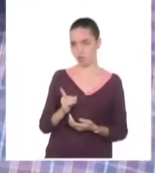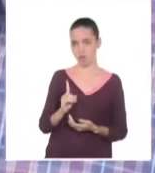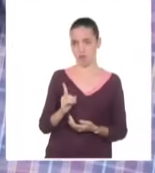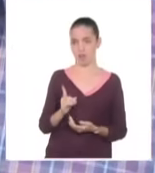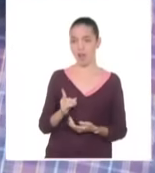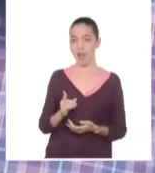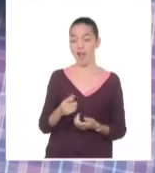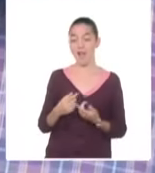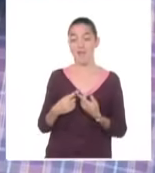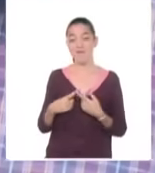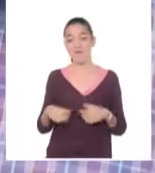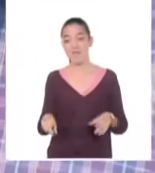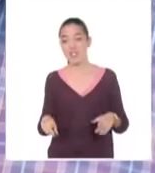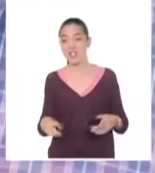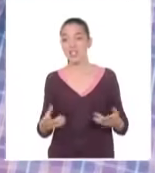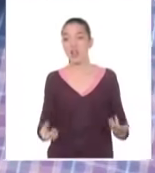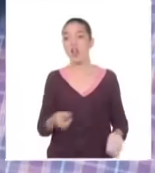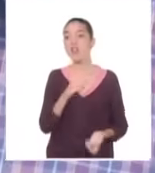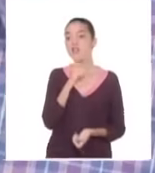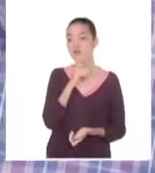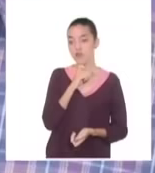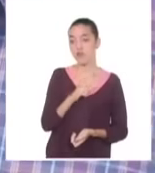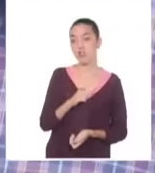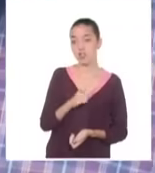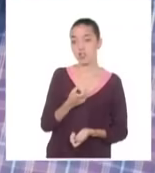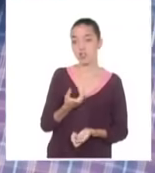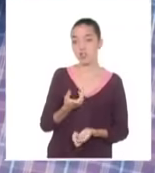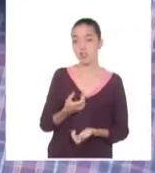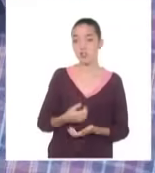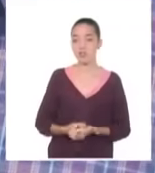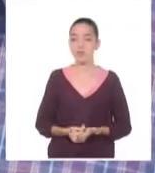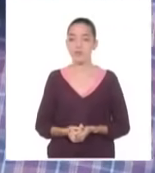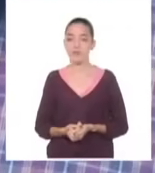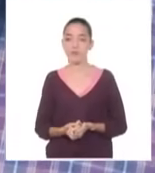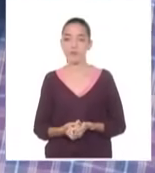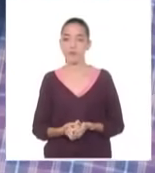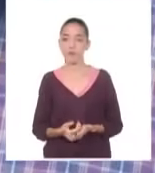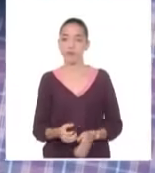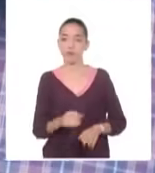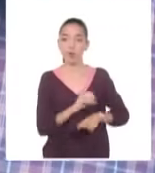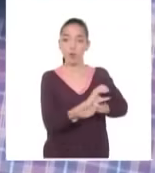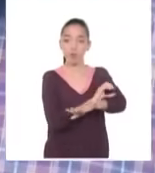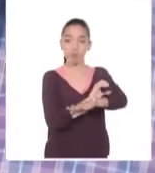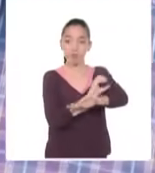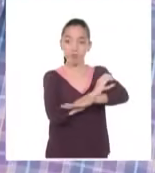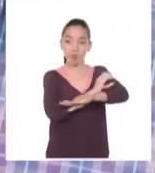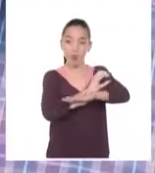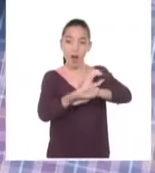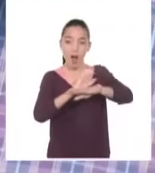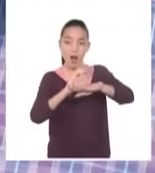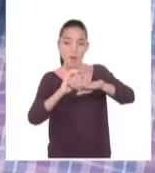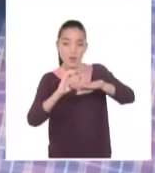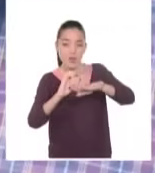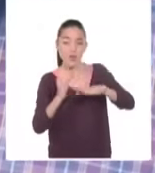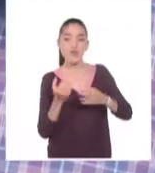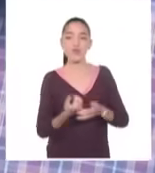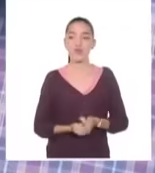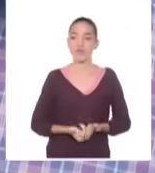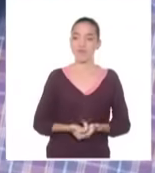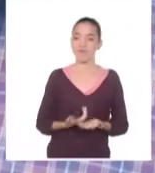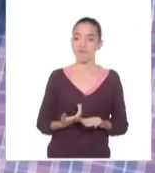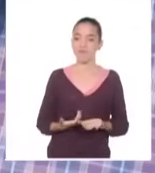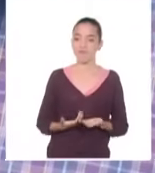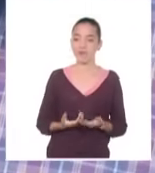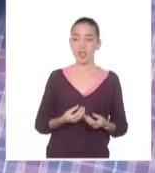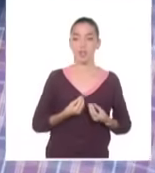por carretera el combustible y las patanas que distribuyen el combustible por cabotaje, el